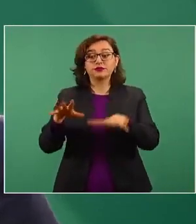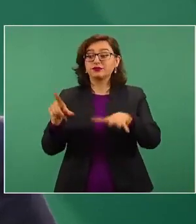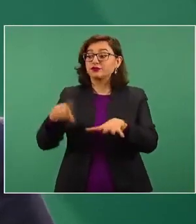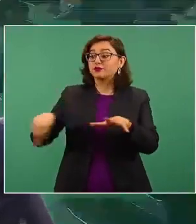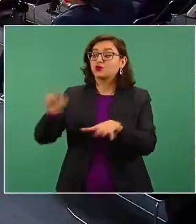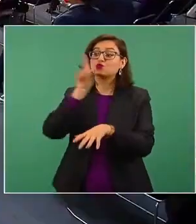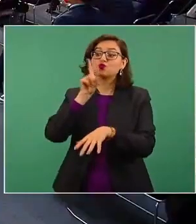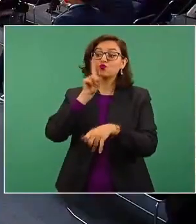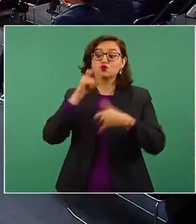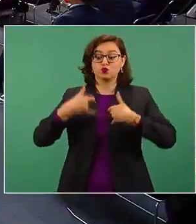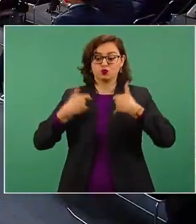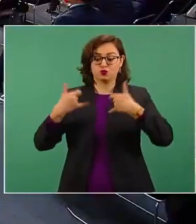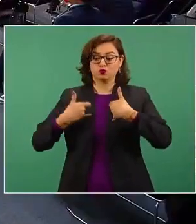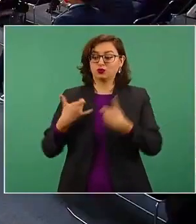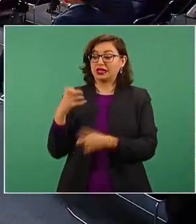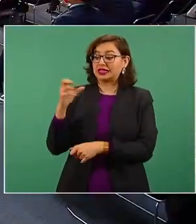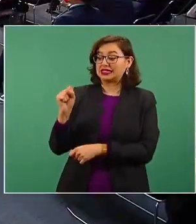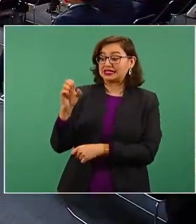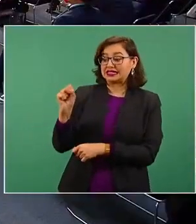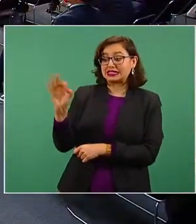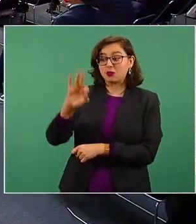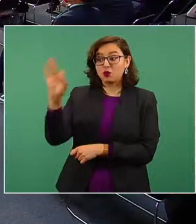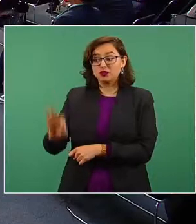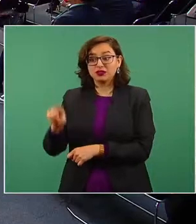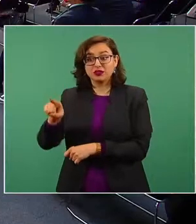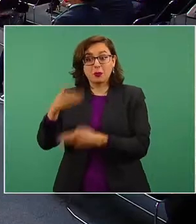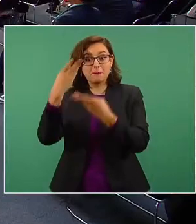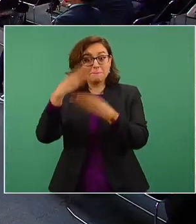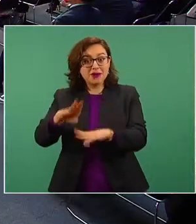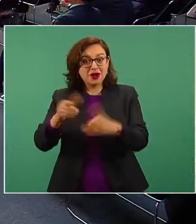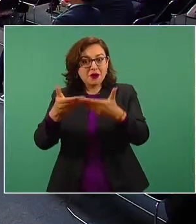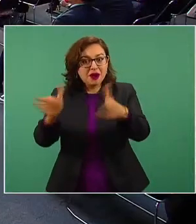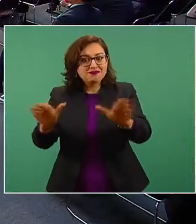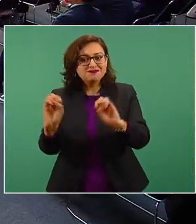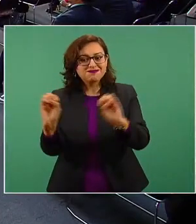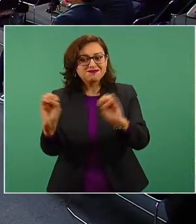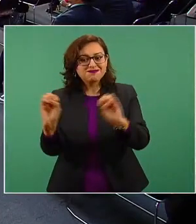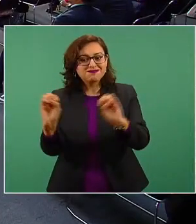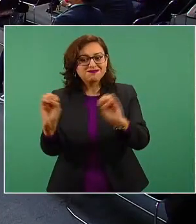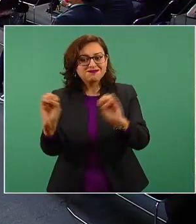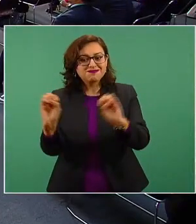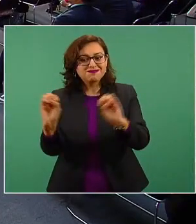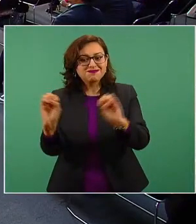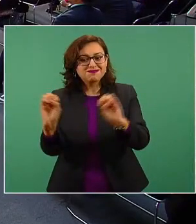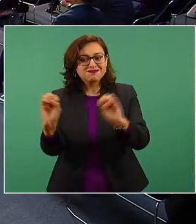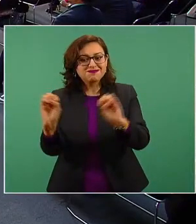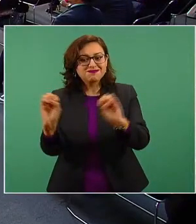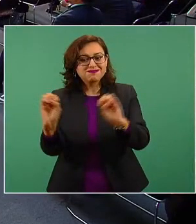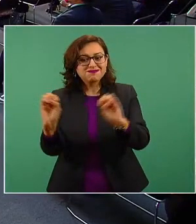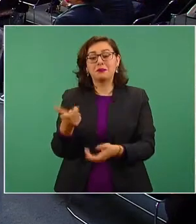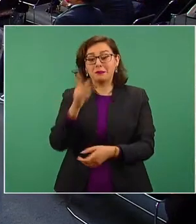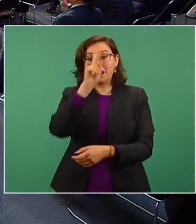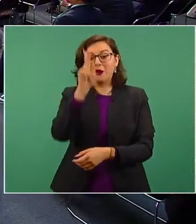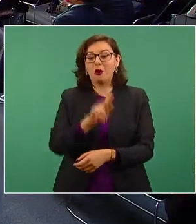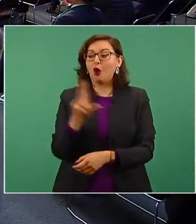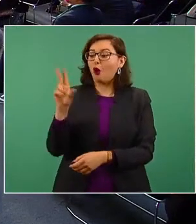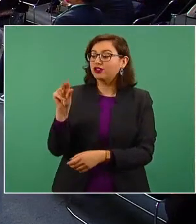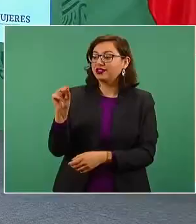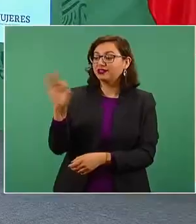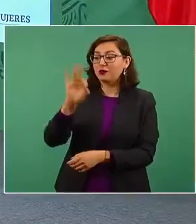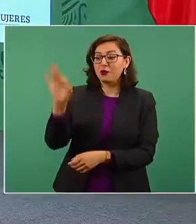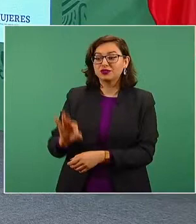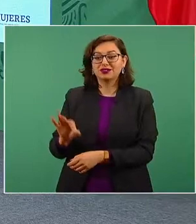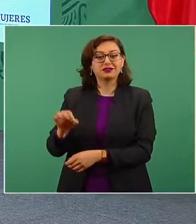tenía anteriormente al programa una cuenta bancaria. Es más, más del 80% no tenía antes una cuenta